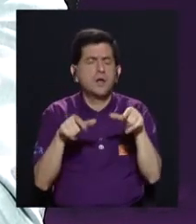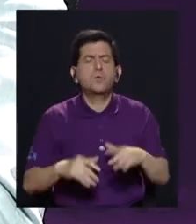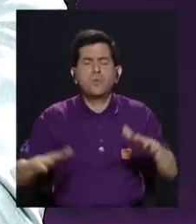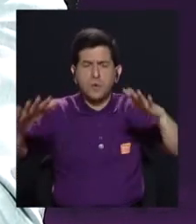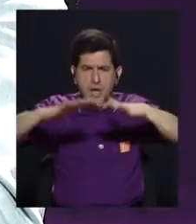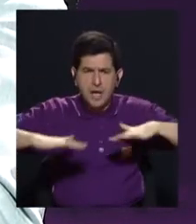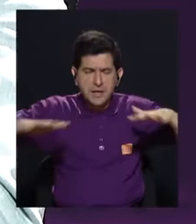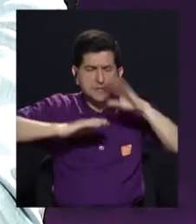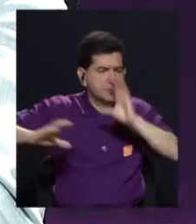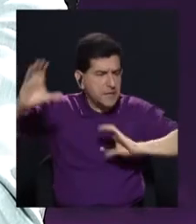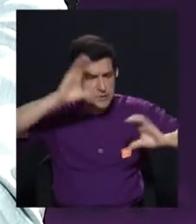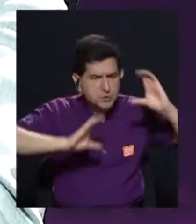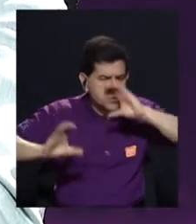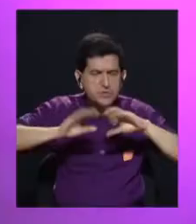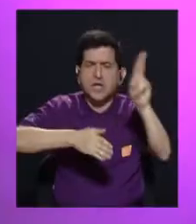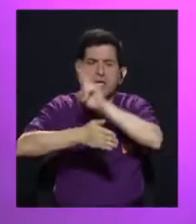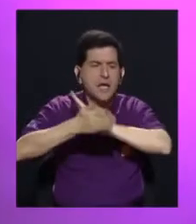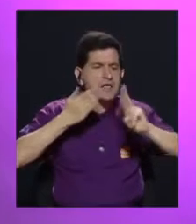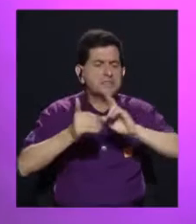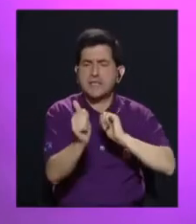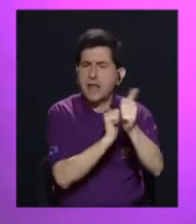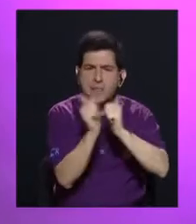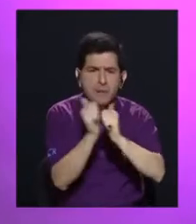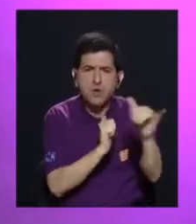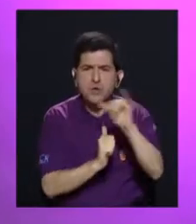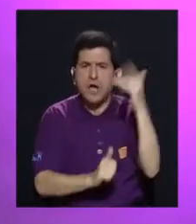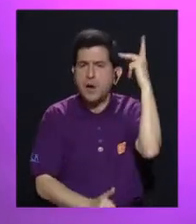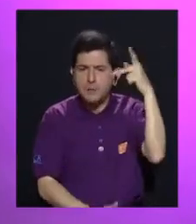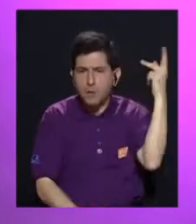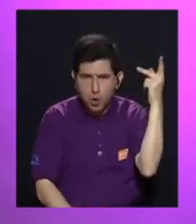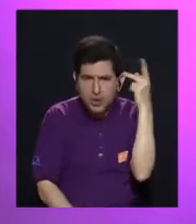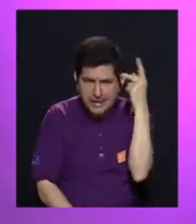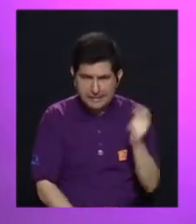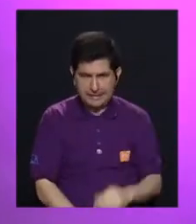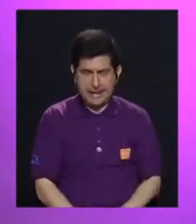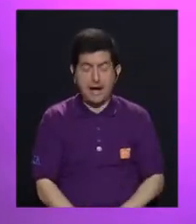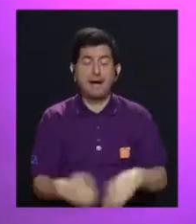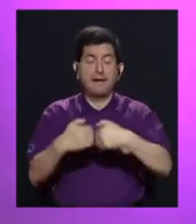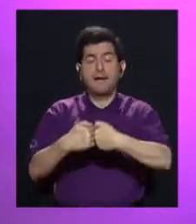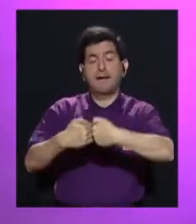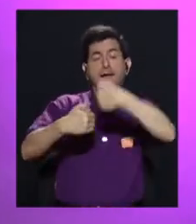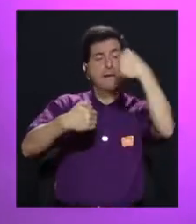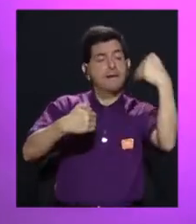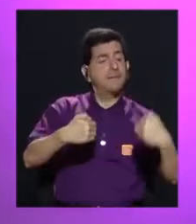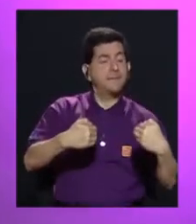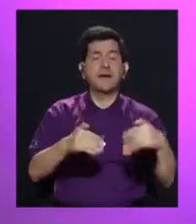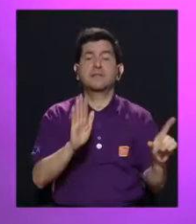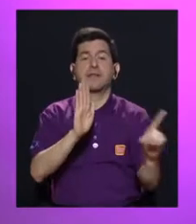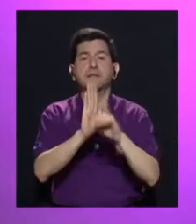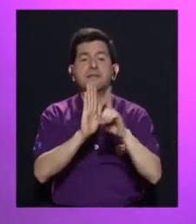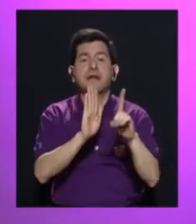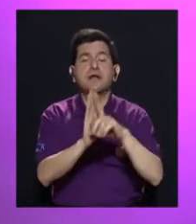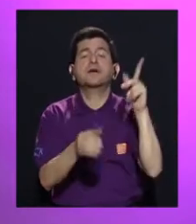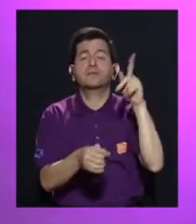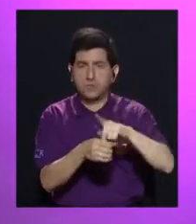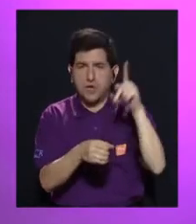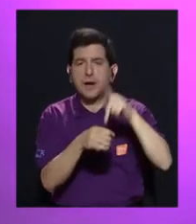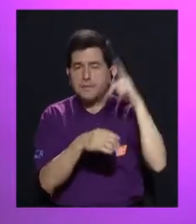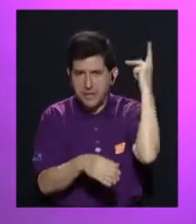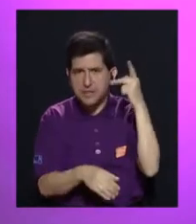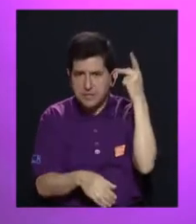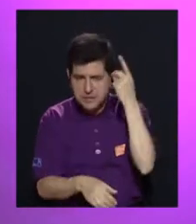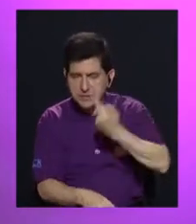espacio de la ciencia de la academia del deporte y también de la política y por otra parte también es un derecho de participación política